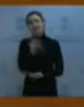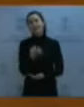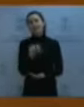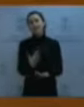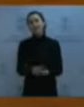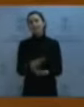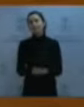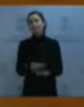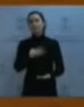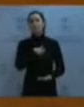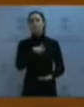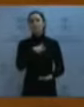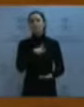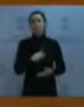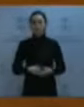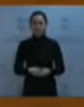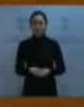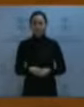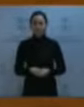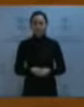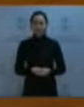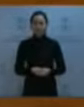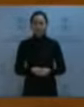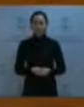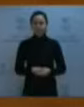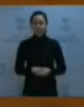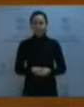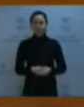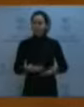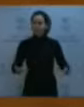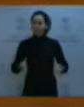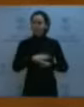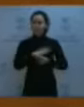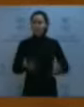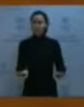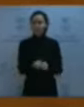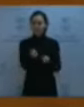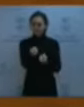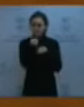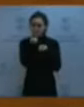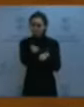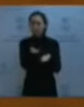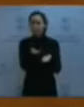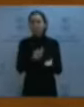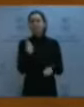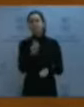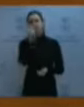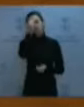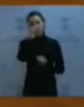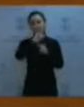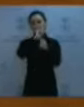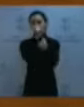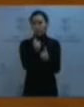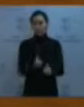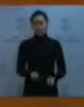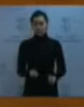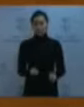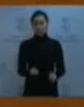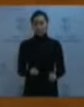práctica. Seguramente no se van a llevar a la práctica. En definitiva, nosotros creemos que este presupuesto es un